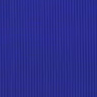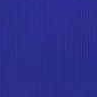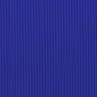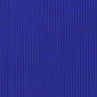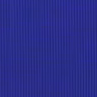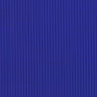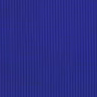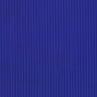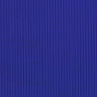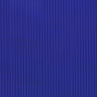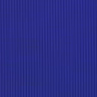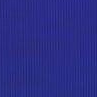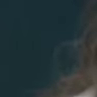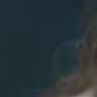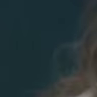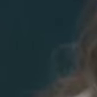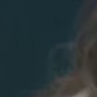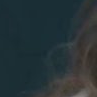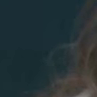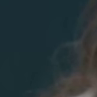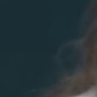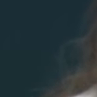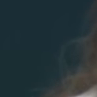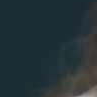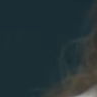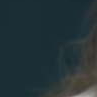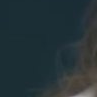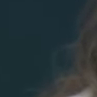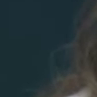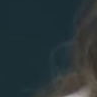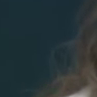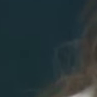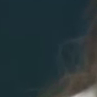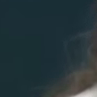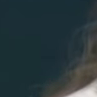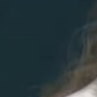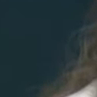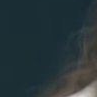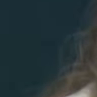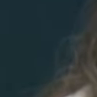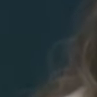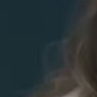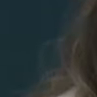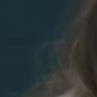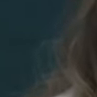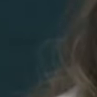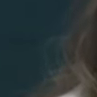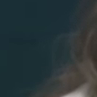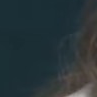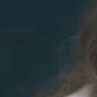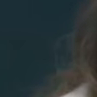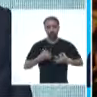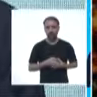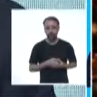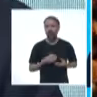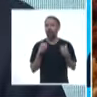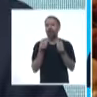hablaba de esfuerzo que hicieron los intendentes esta vez en la elección para el 19 de noviembre incluso hay intendentes que aportaron más del 50% de